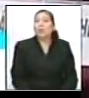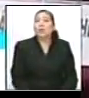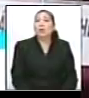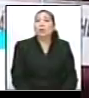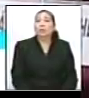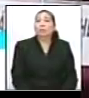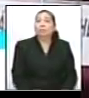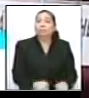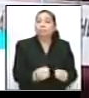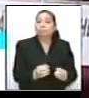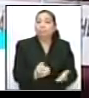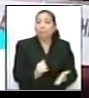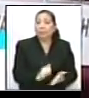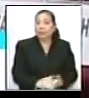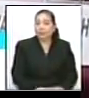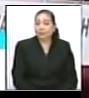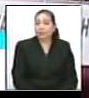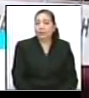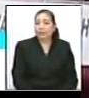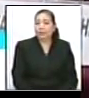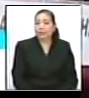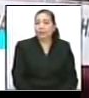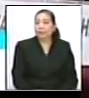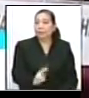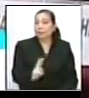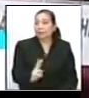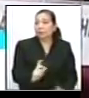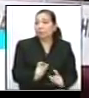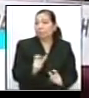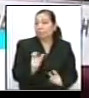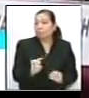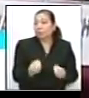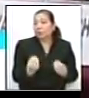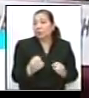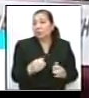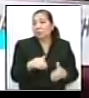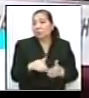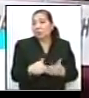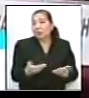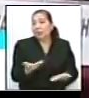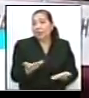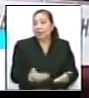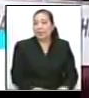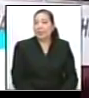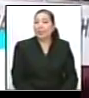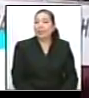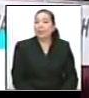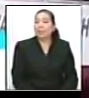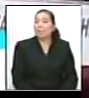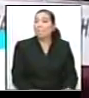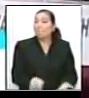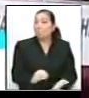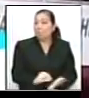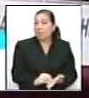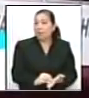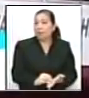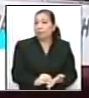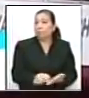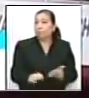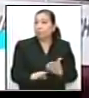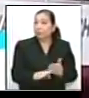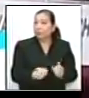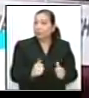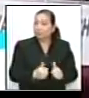se confirmó a la vista de los congresistas, porque así lo votaron, que había más que todo una consistencia